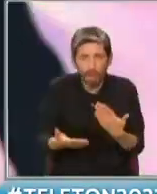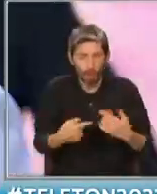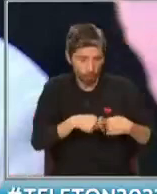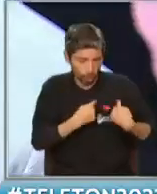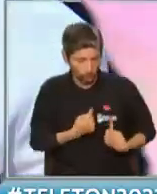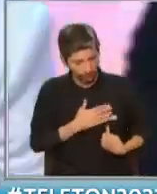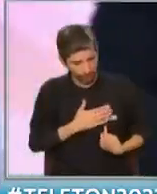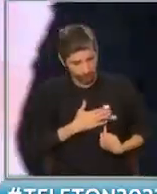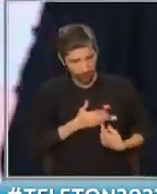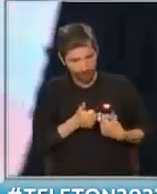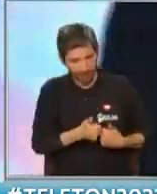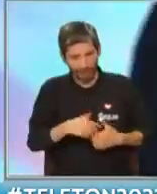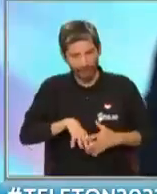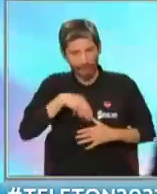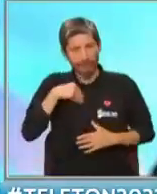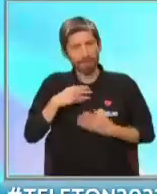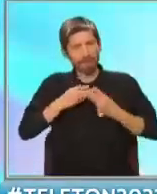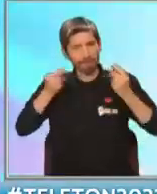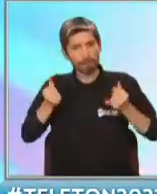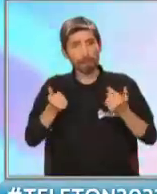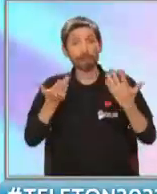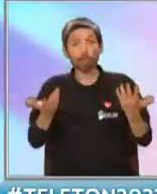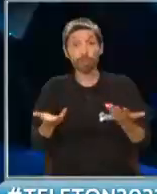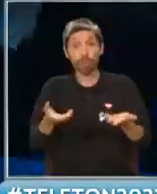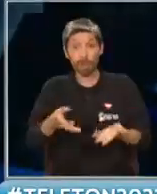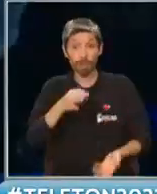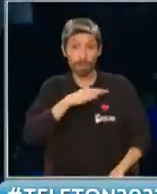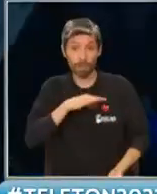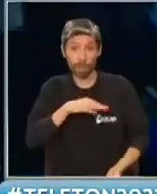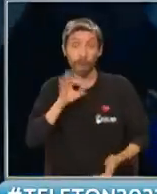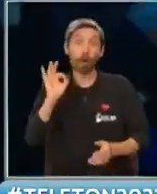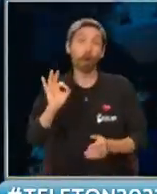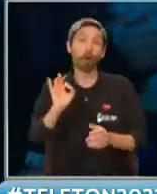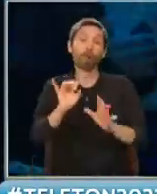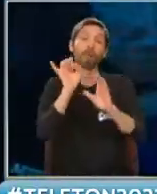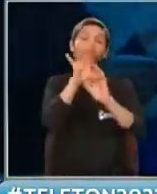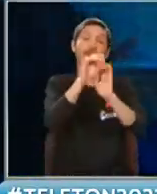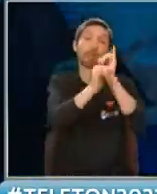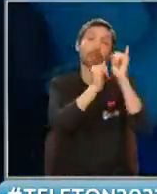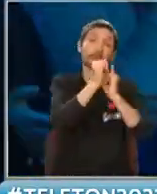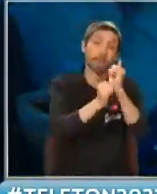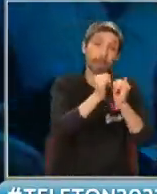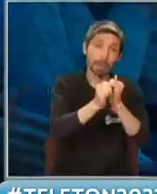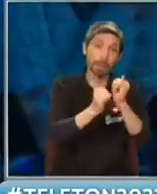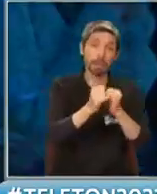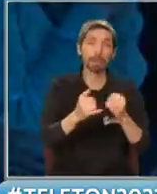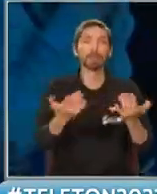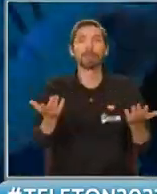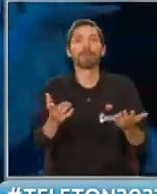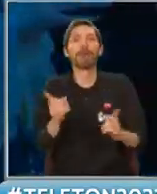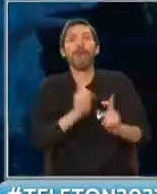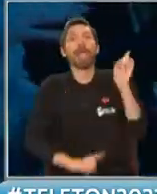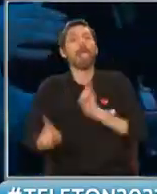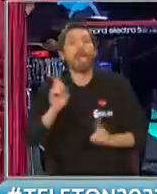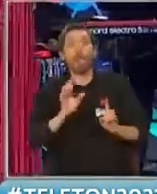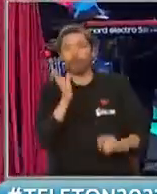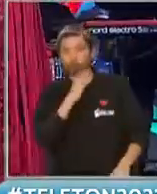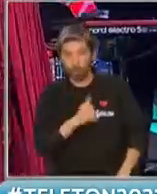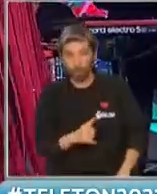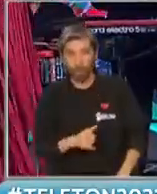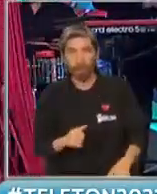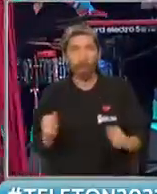practícala al Espíritu Así que al banco o transferir o girar hay excusa vamos y